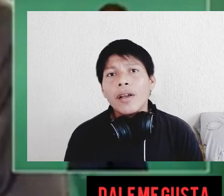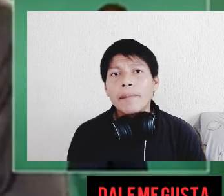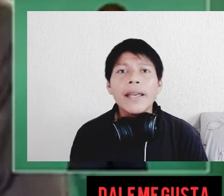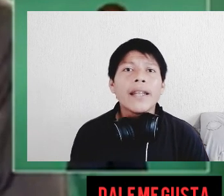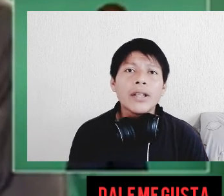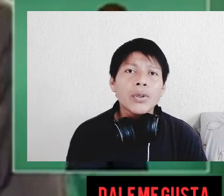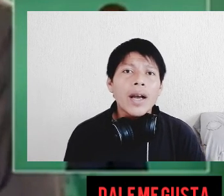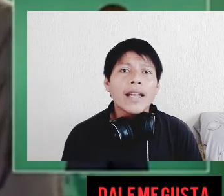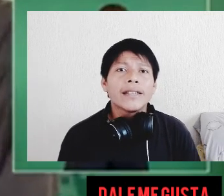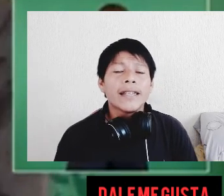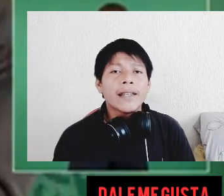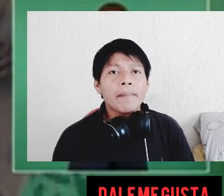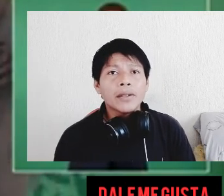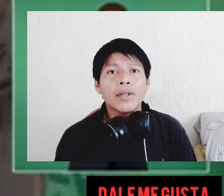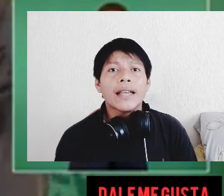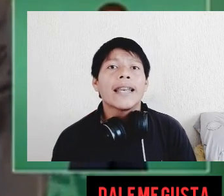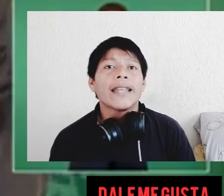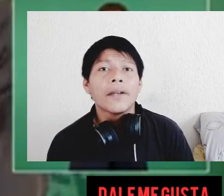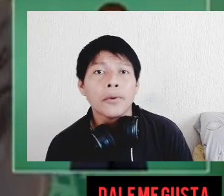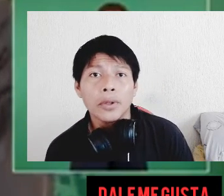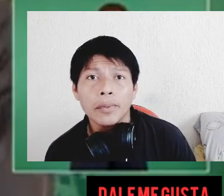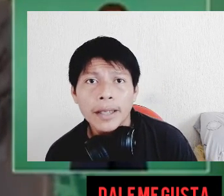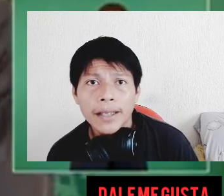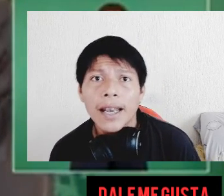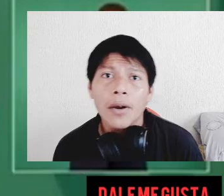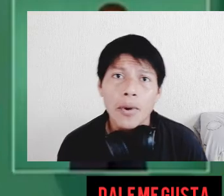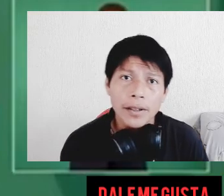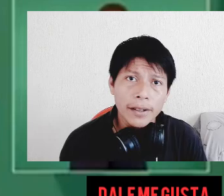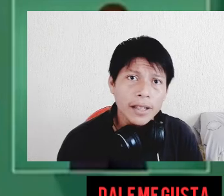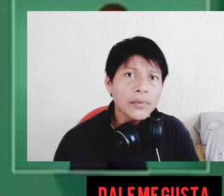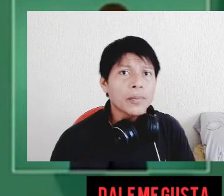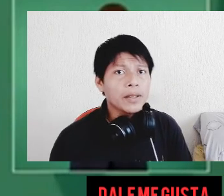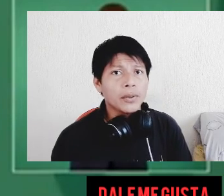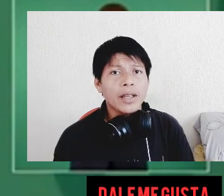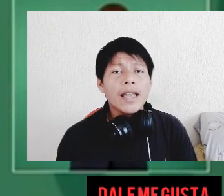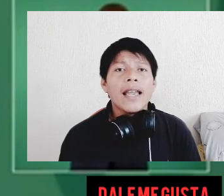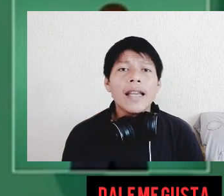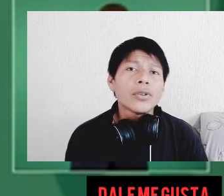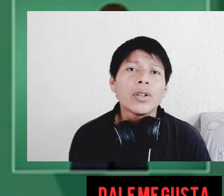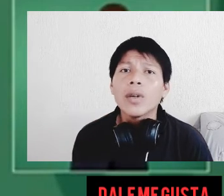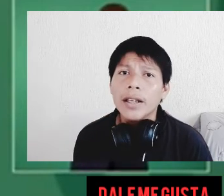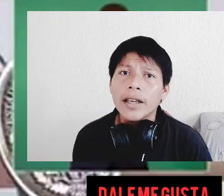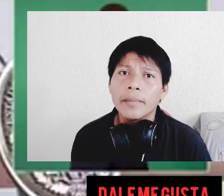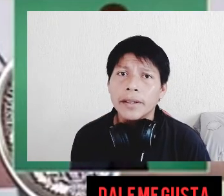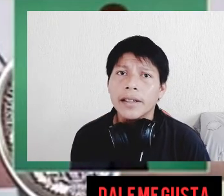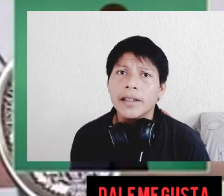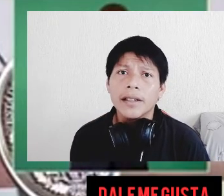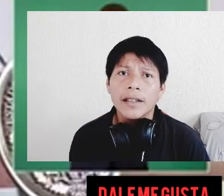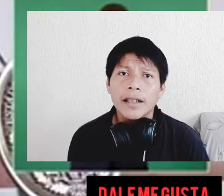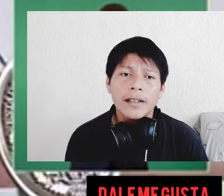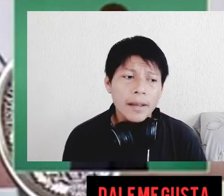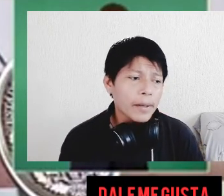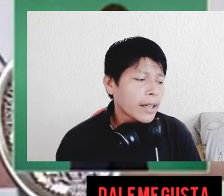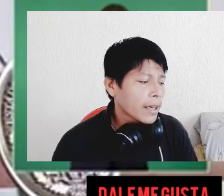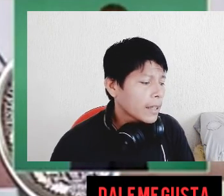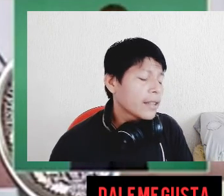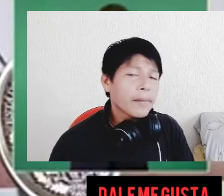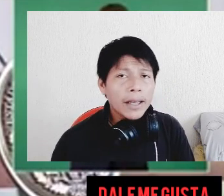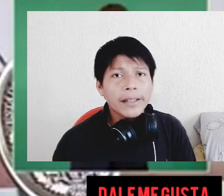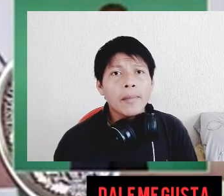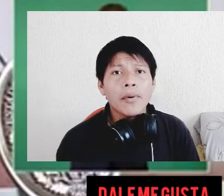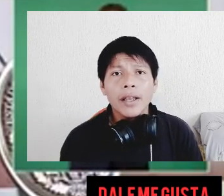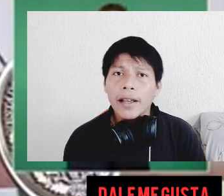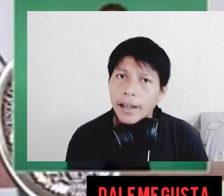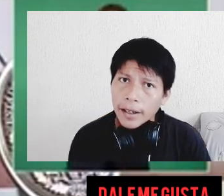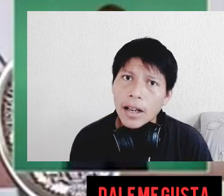camino bien hecho a la siguiente persona que le dé continuidad a la cuarta transformación. Eso es lo que quiere el presidente también. Y